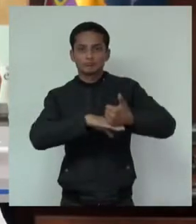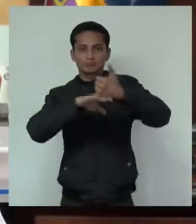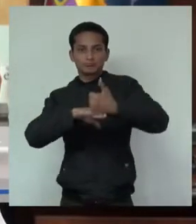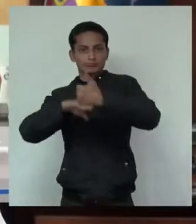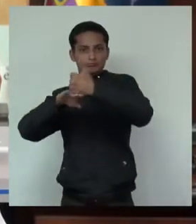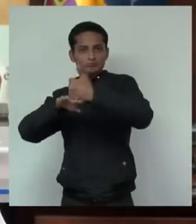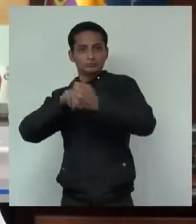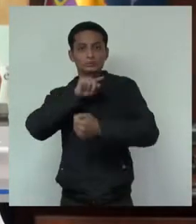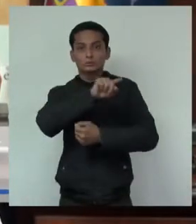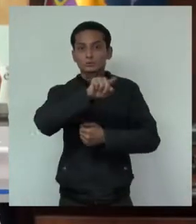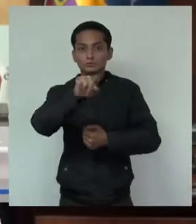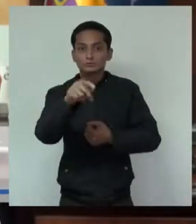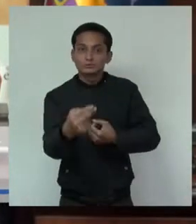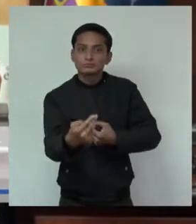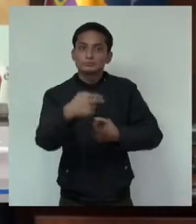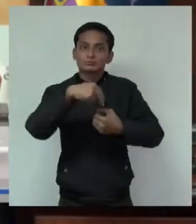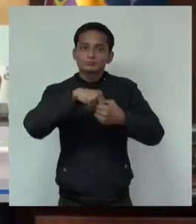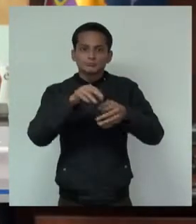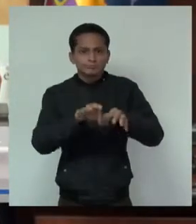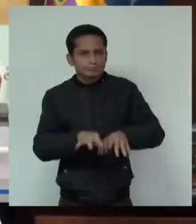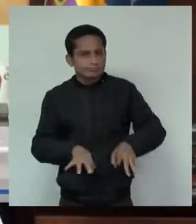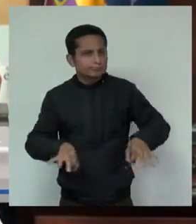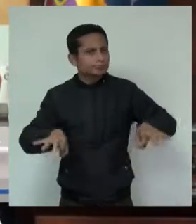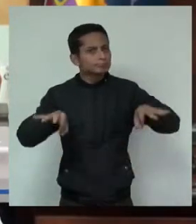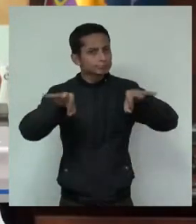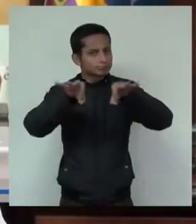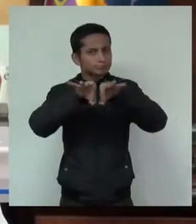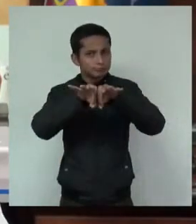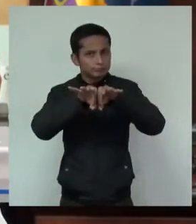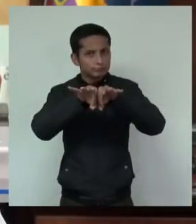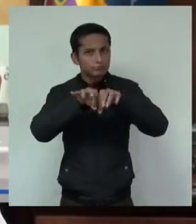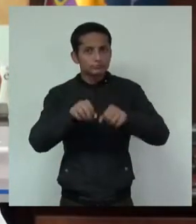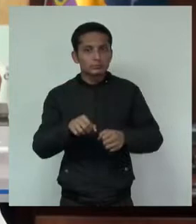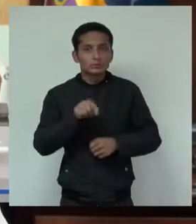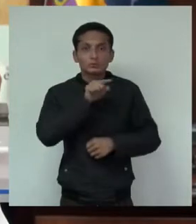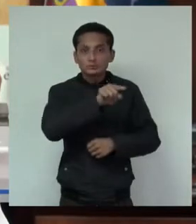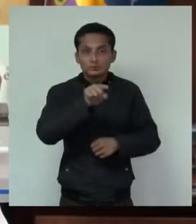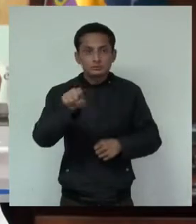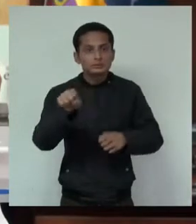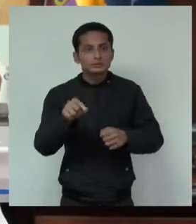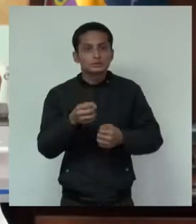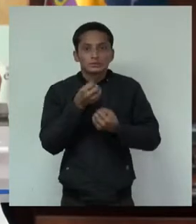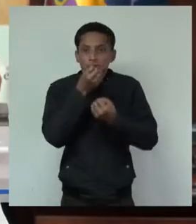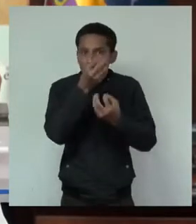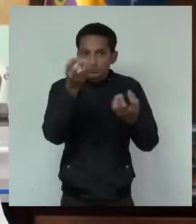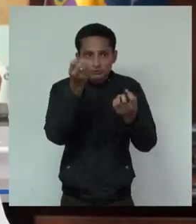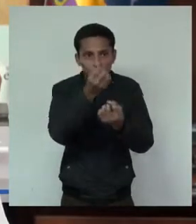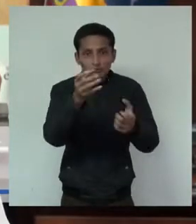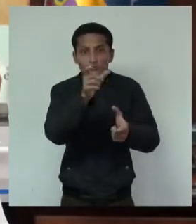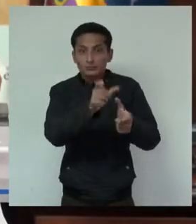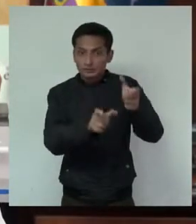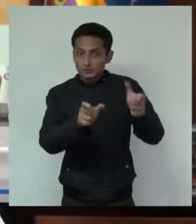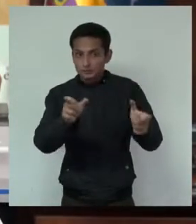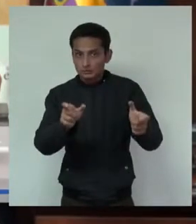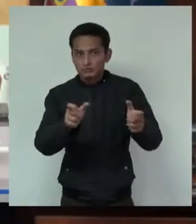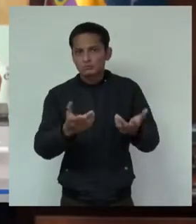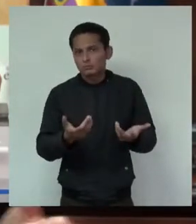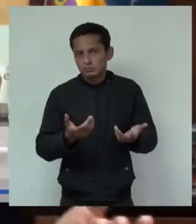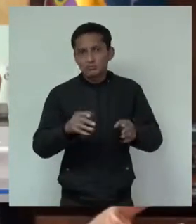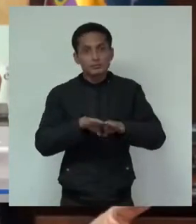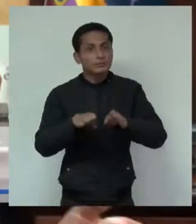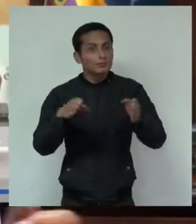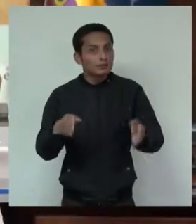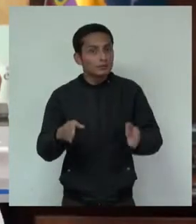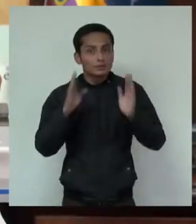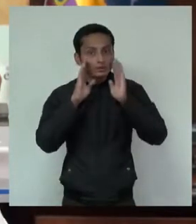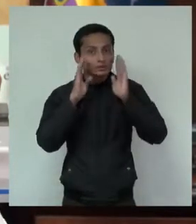5.651 autoridades. Su participación es de suma importancia. Ustedes brindarán información sobre